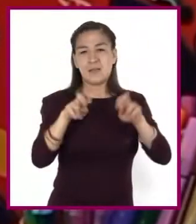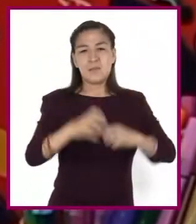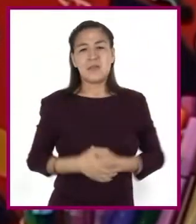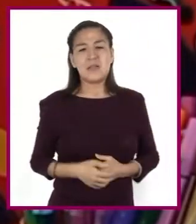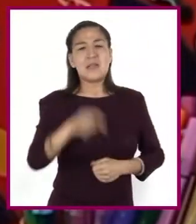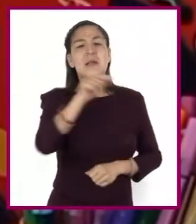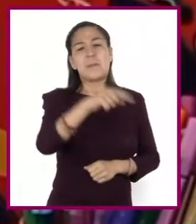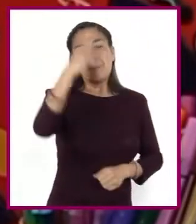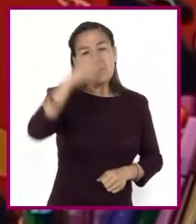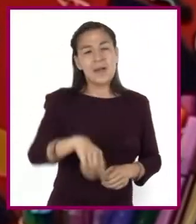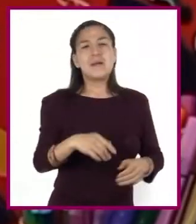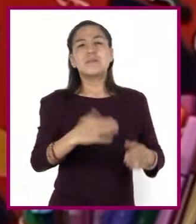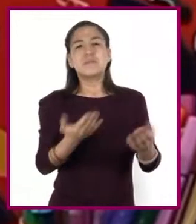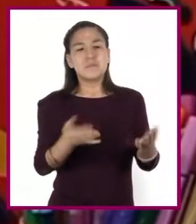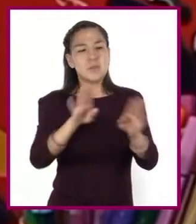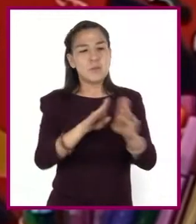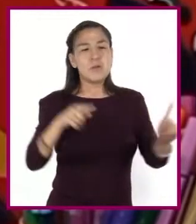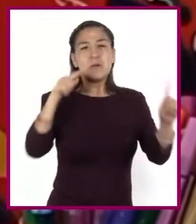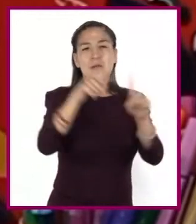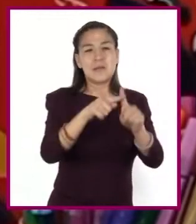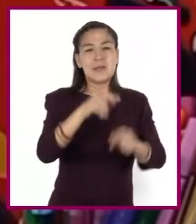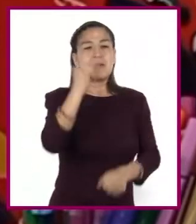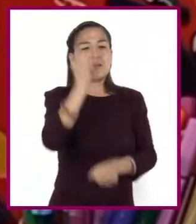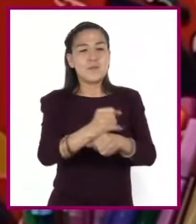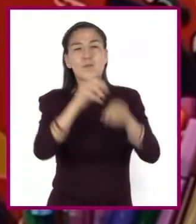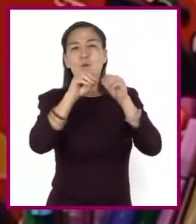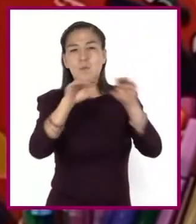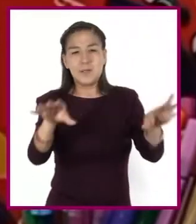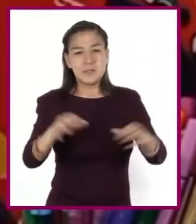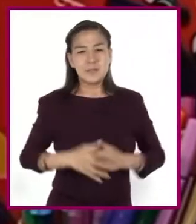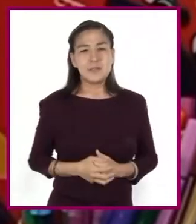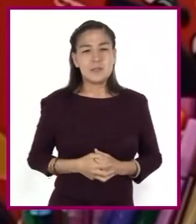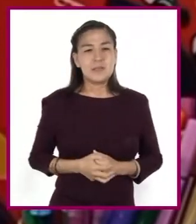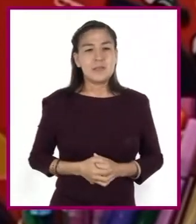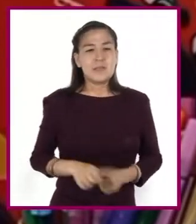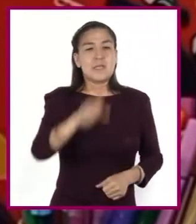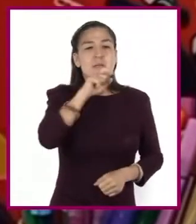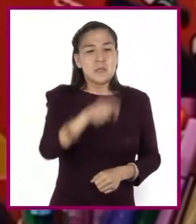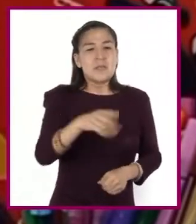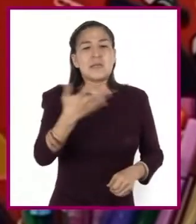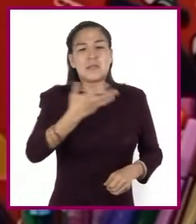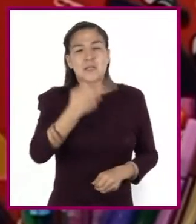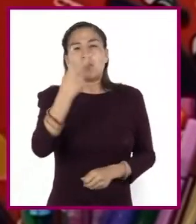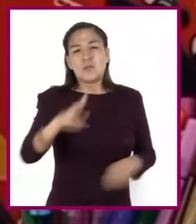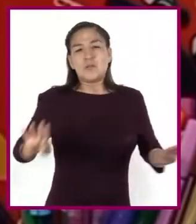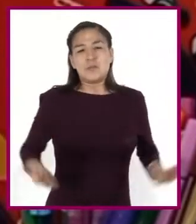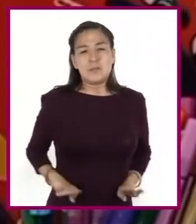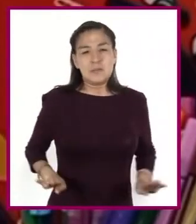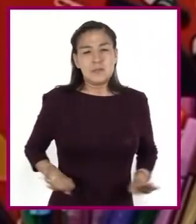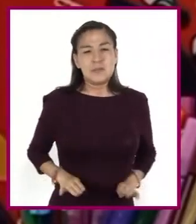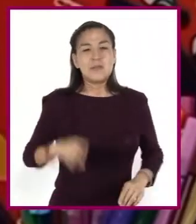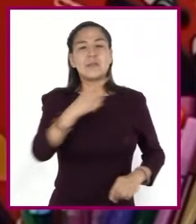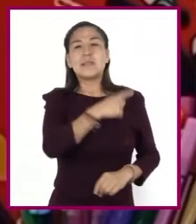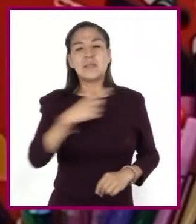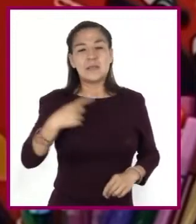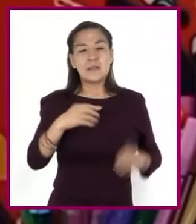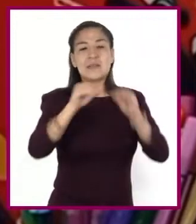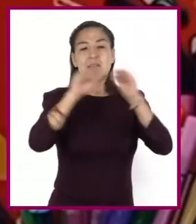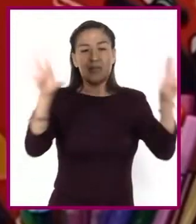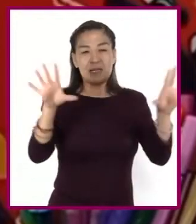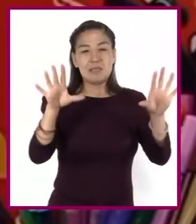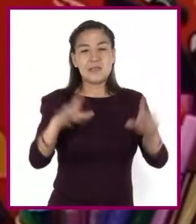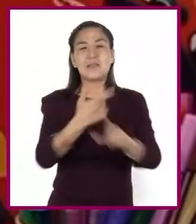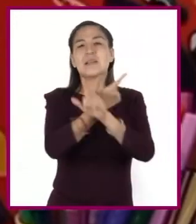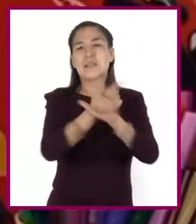tiene el propósito de dar información. Tiene dos características: debe ser claro